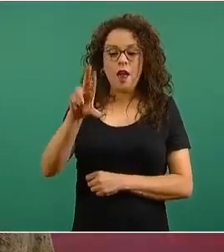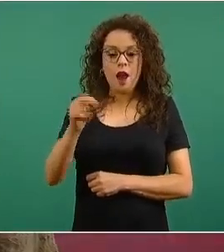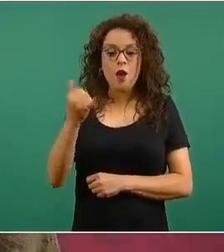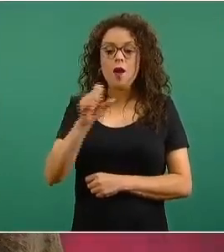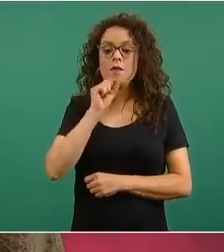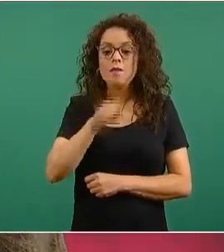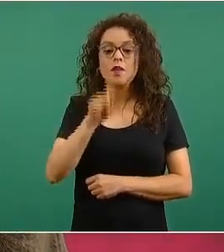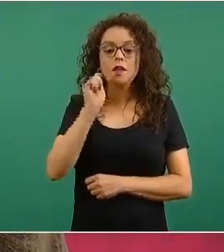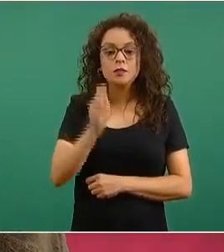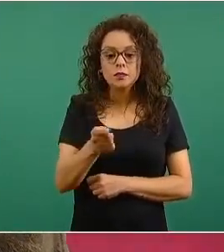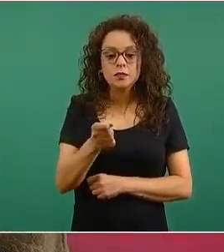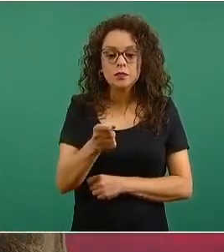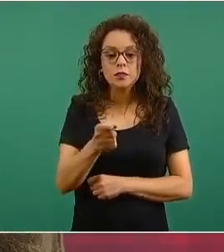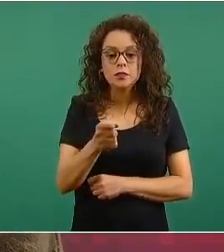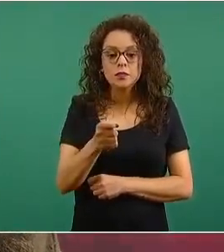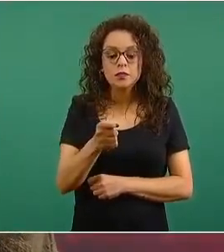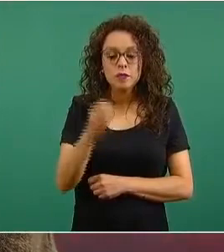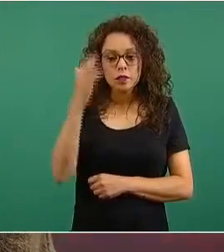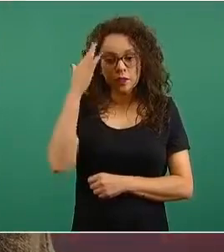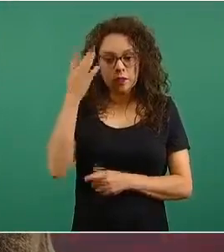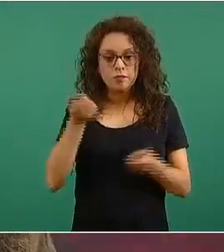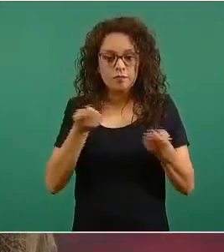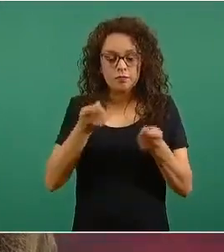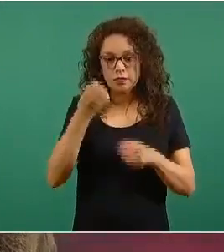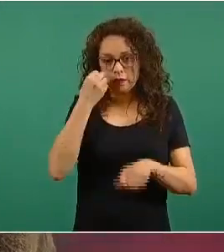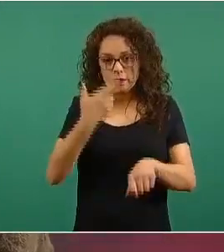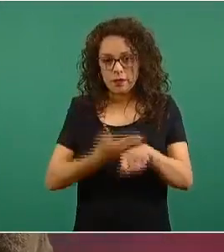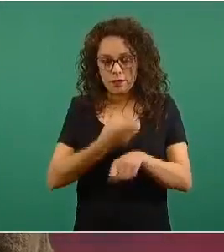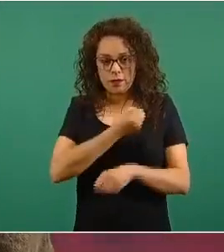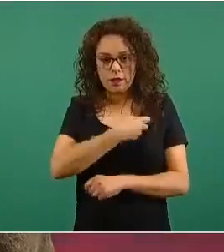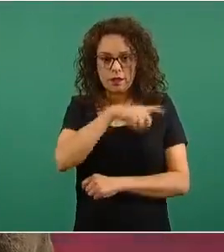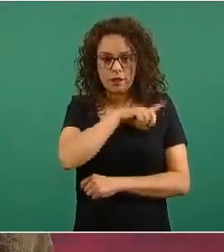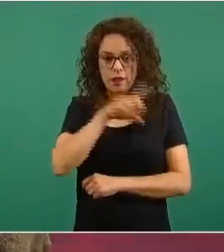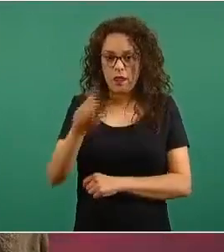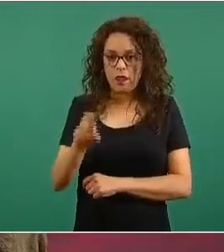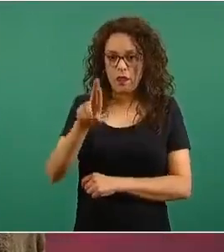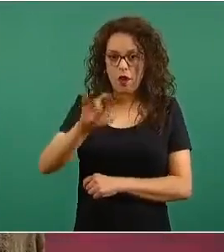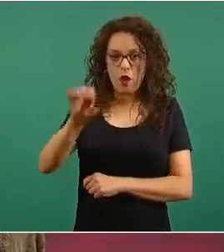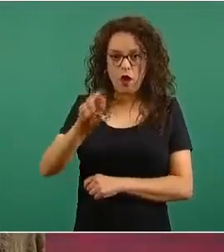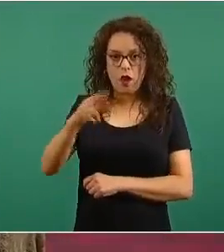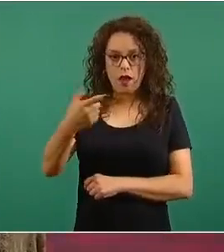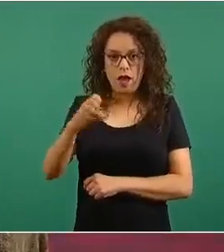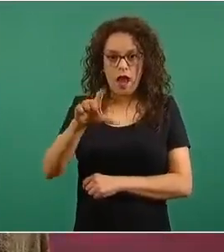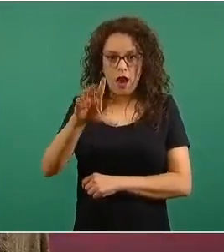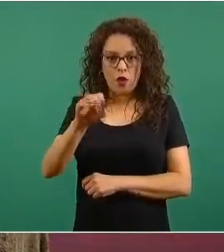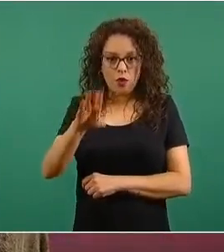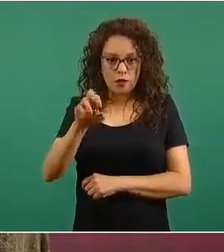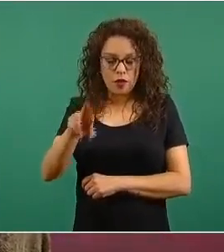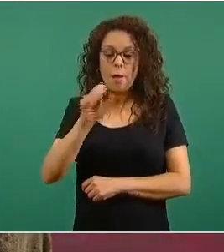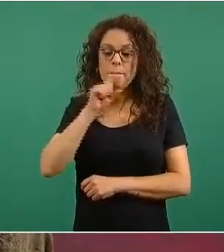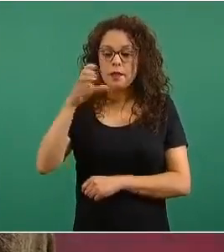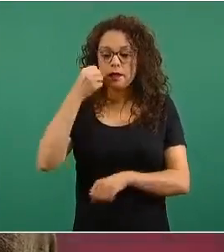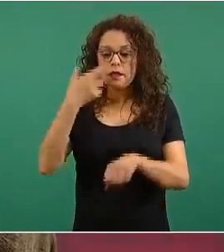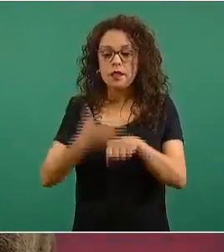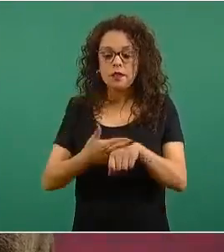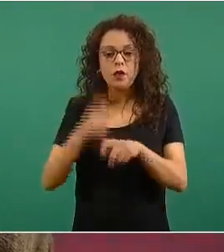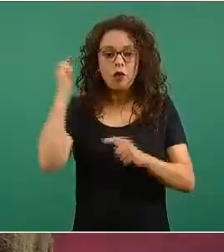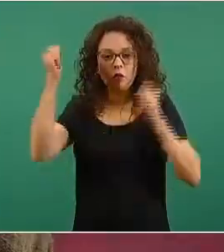o co-conducida por el secretario de Salud, el doctor Jorge Alcocer. Participó también el secretario de Turismo, Miguel